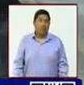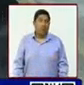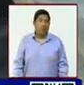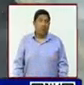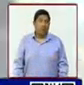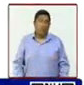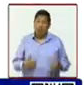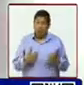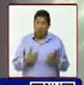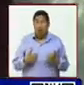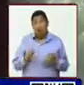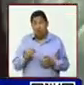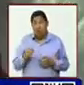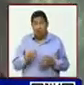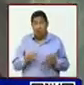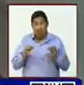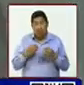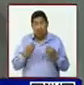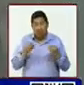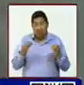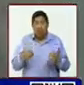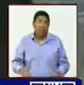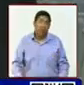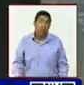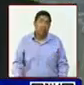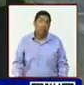valido la pena? Sí.